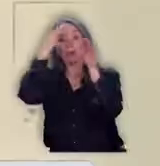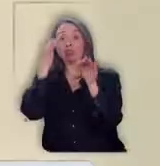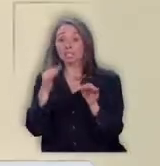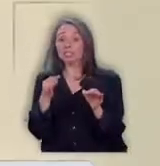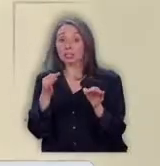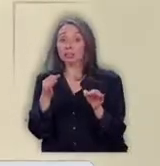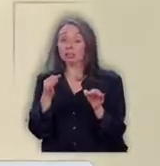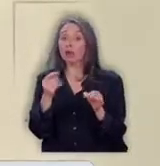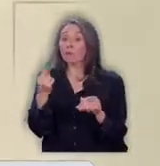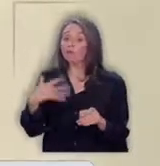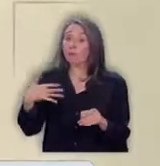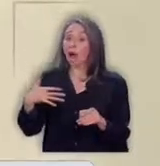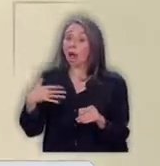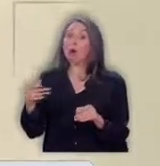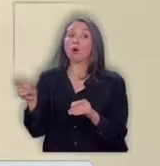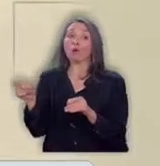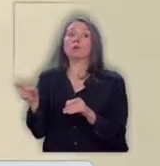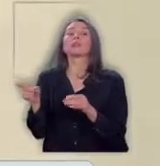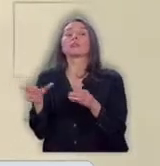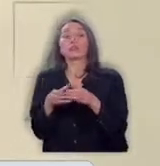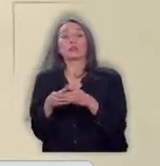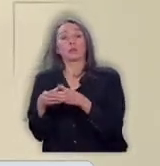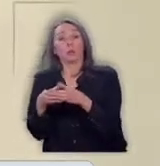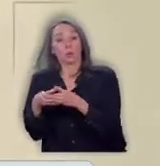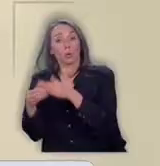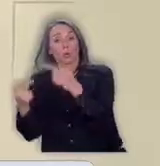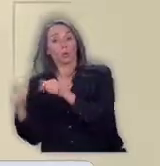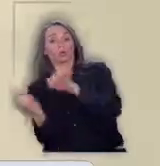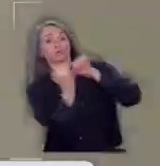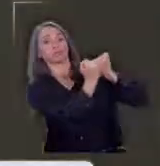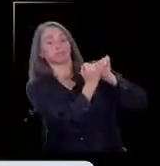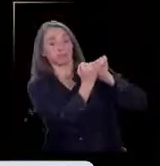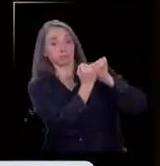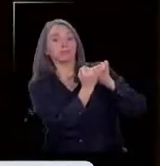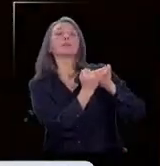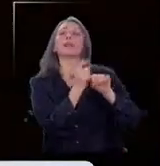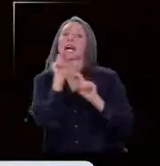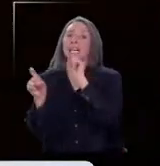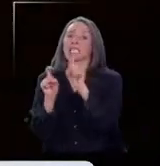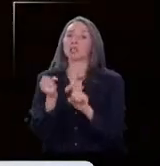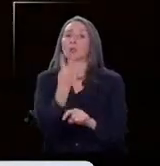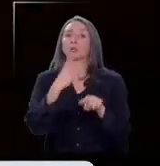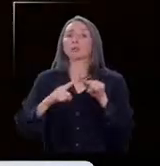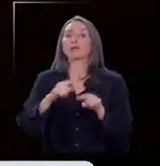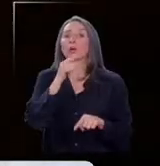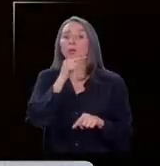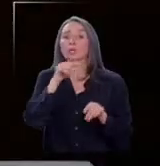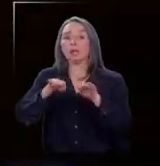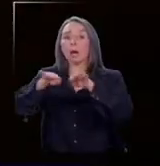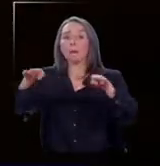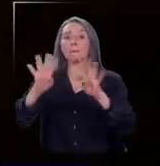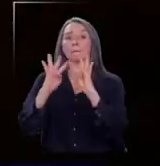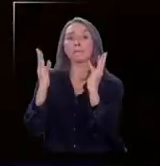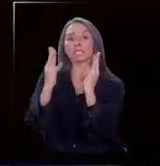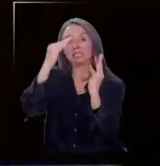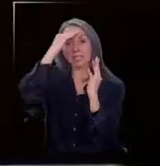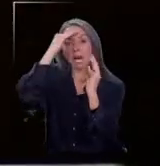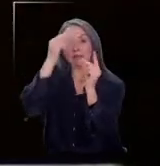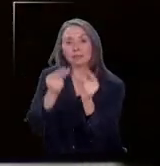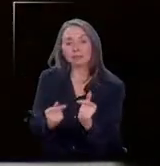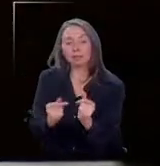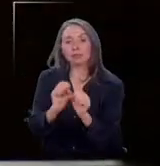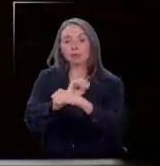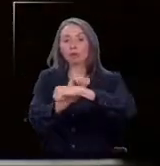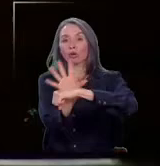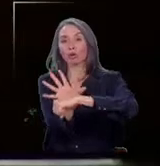sido valoradas por su sector criticadas por la oposición y en varias ocasiones cuestionadas por la mesa de expertos covid19